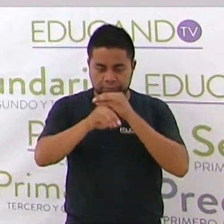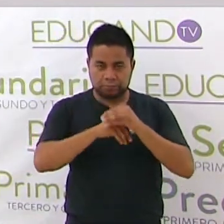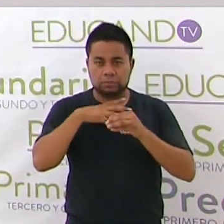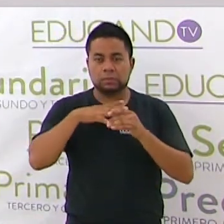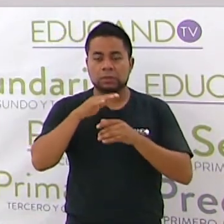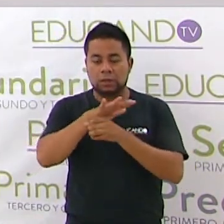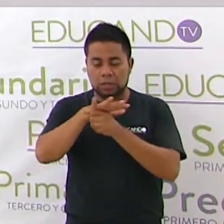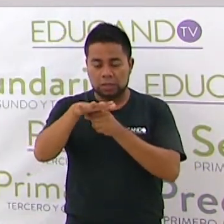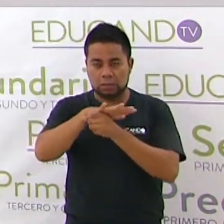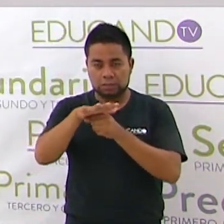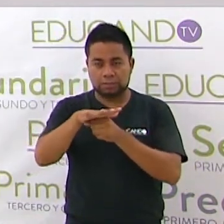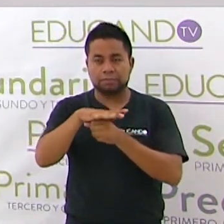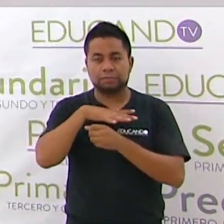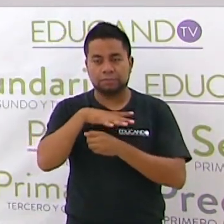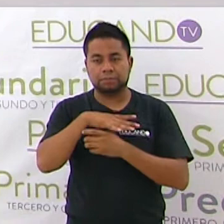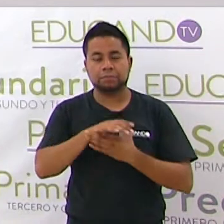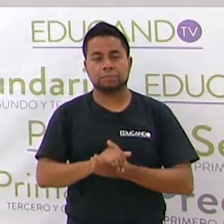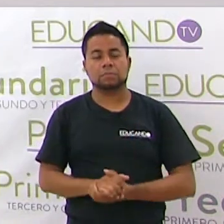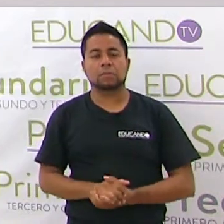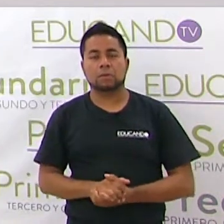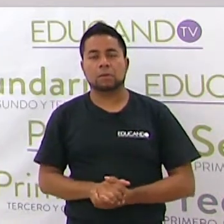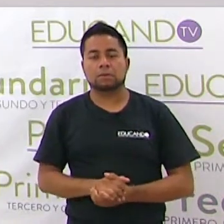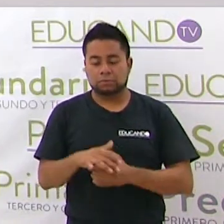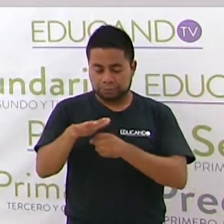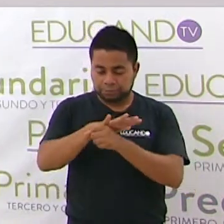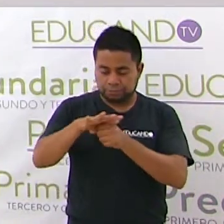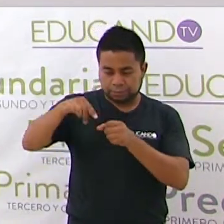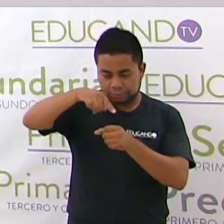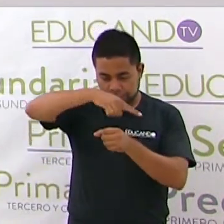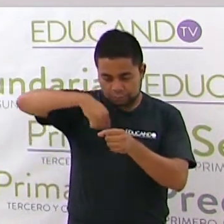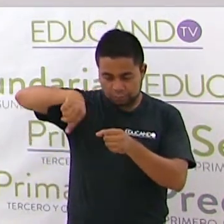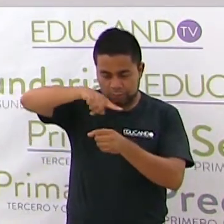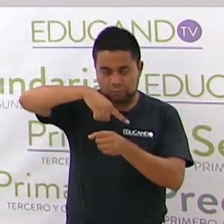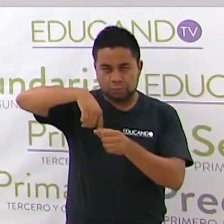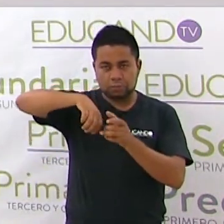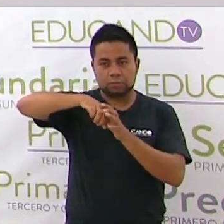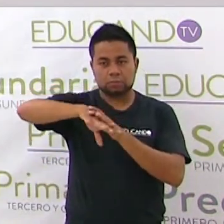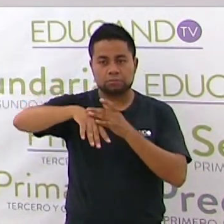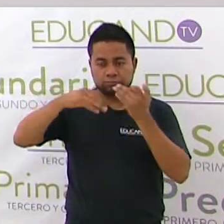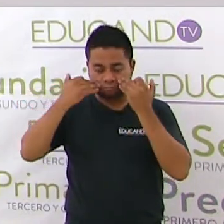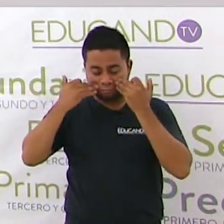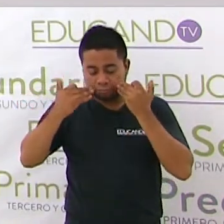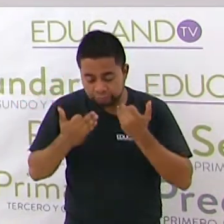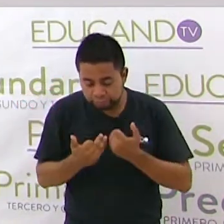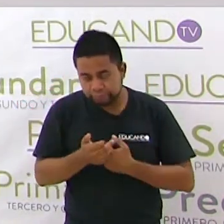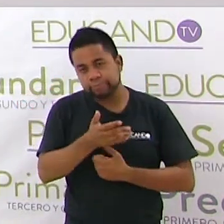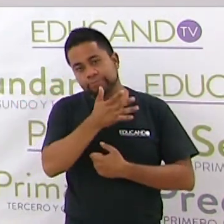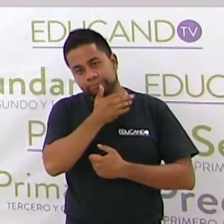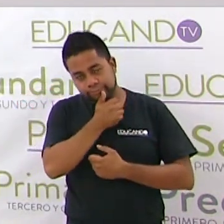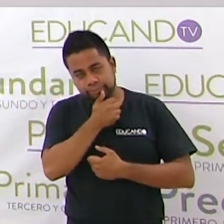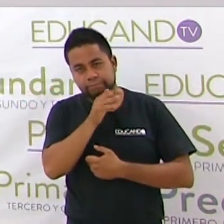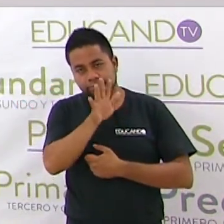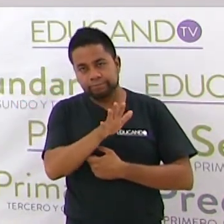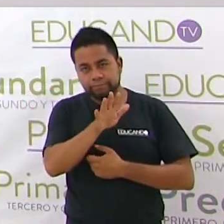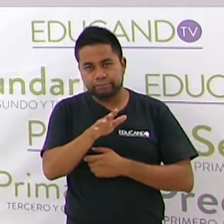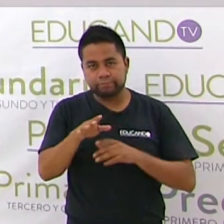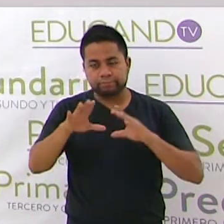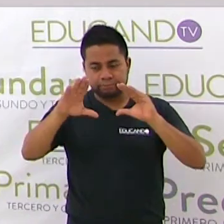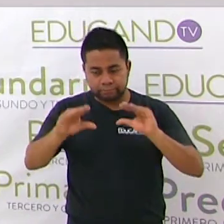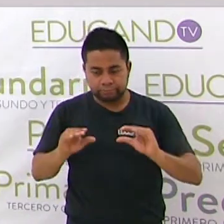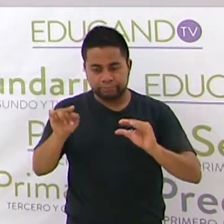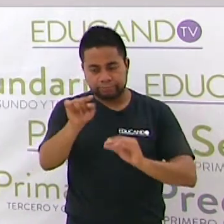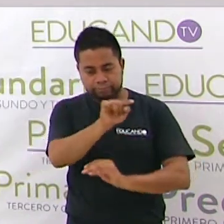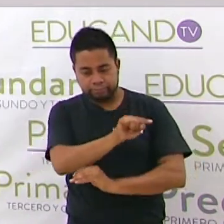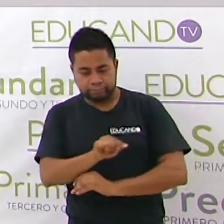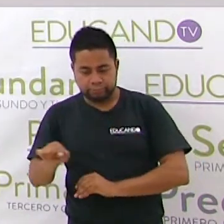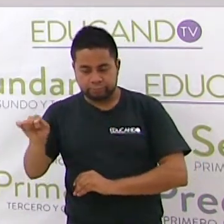arriba se puede ver que tiene una circunferencia. Aquí por la perspectiva pues se ve un poquito como ovalado,